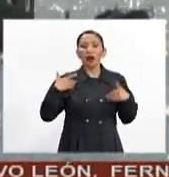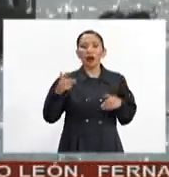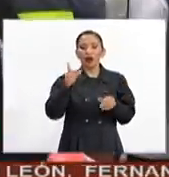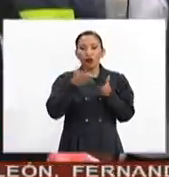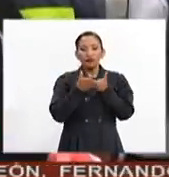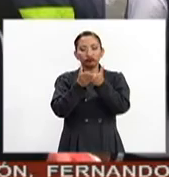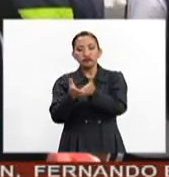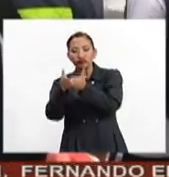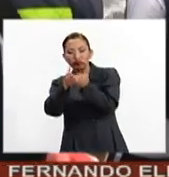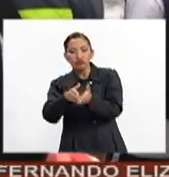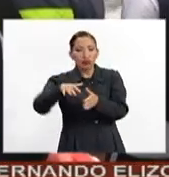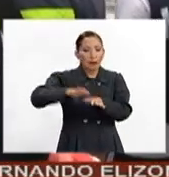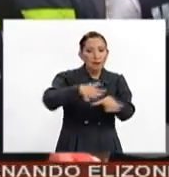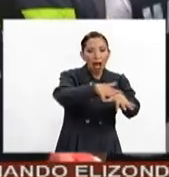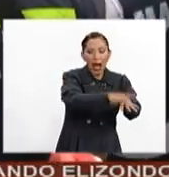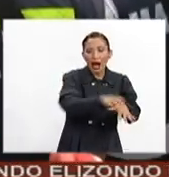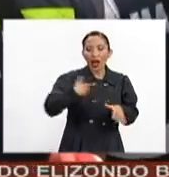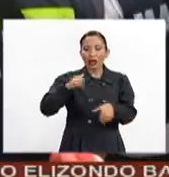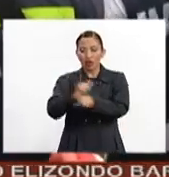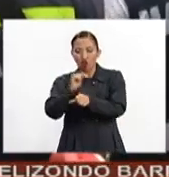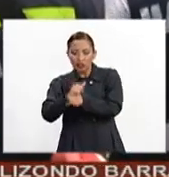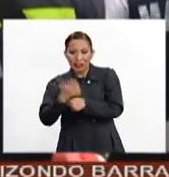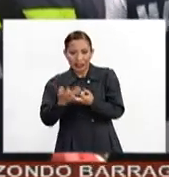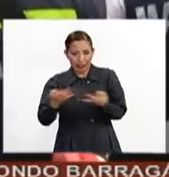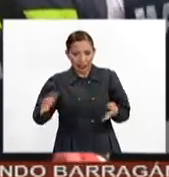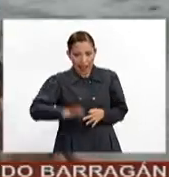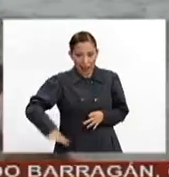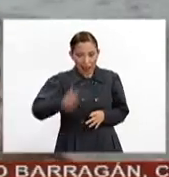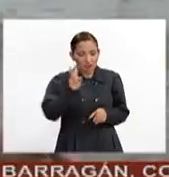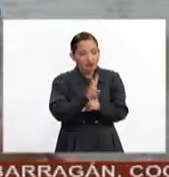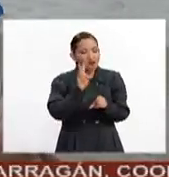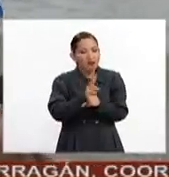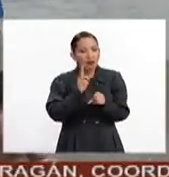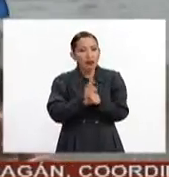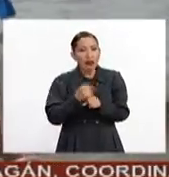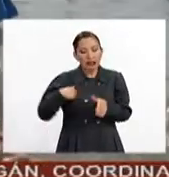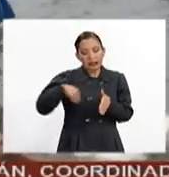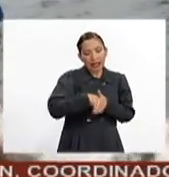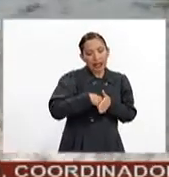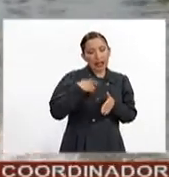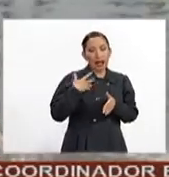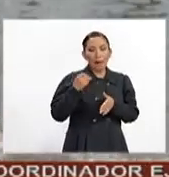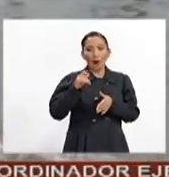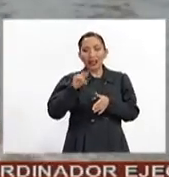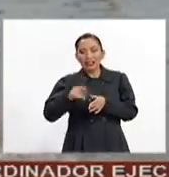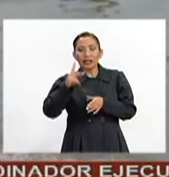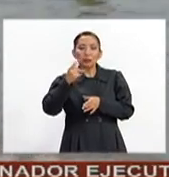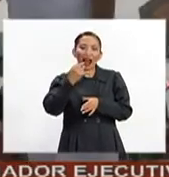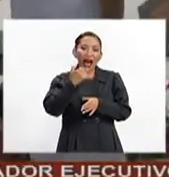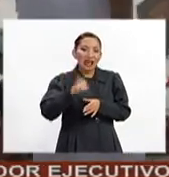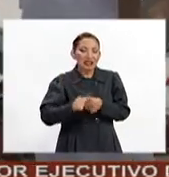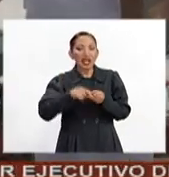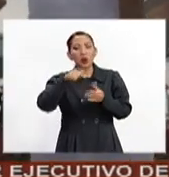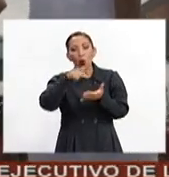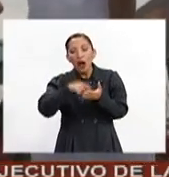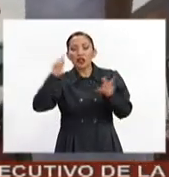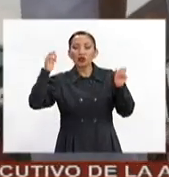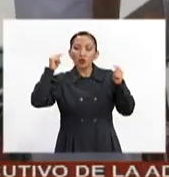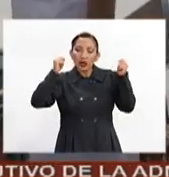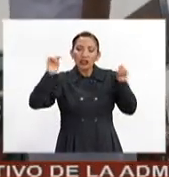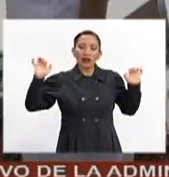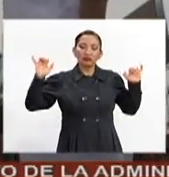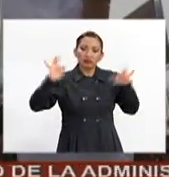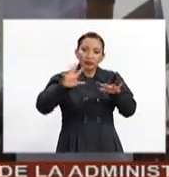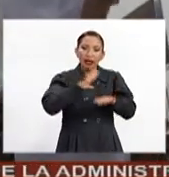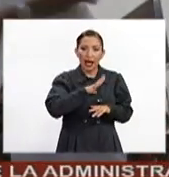patrullas terrestres y marítimas. Dicha supervisión se realiza en embarcaderos, muelles, playas y demás puntos de afluencia turística de